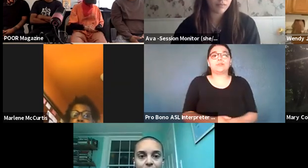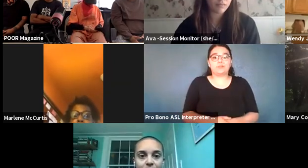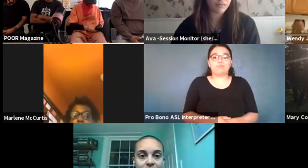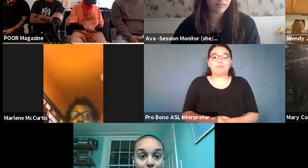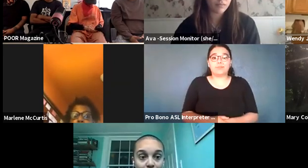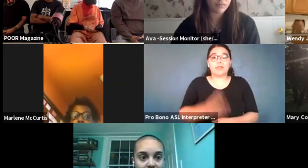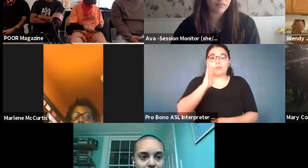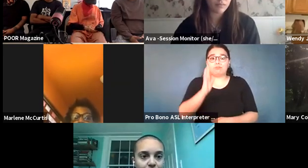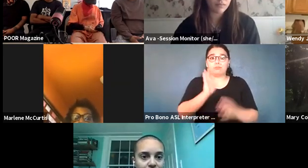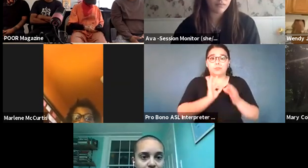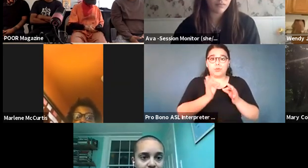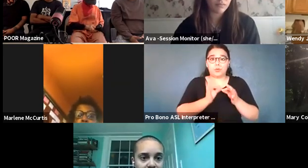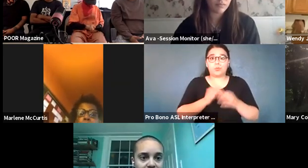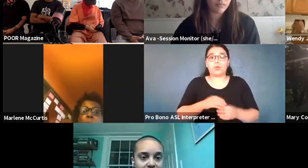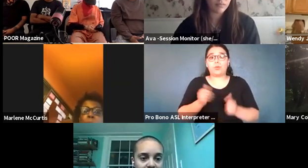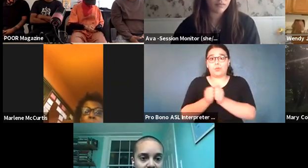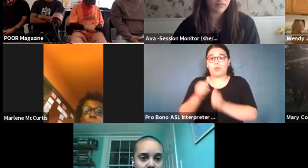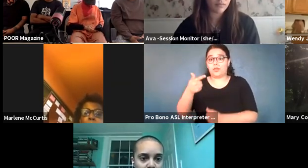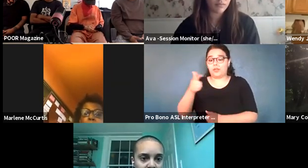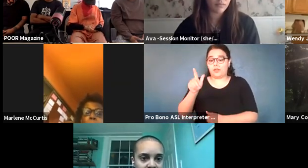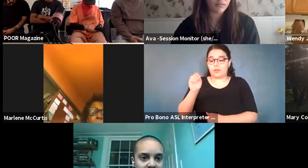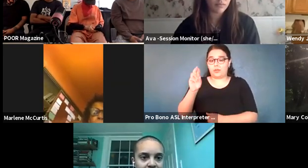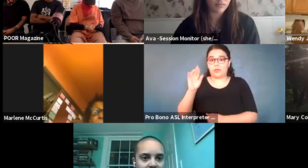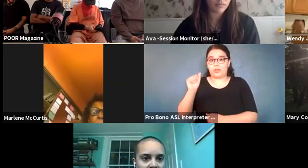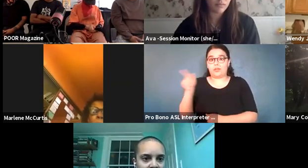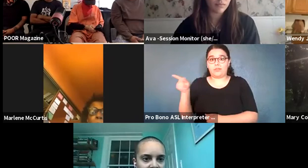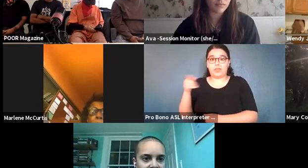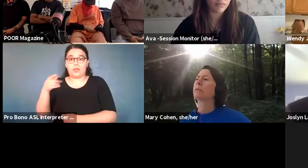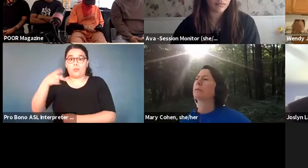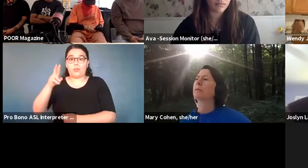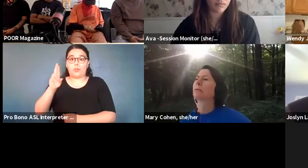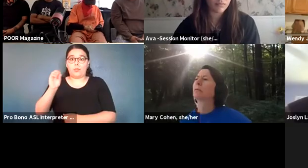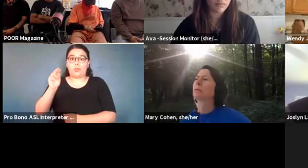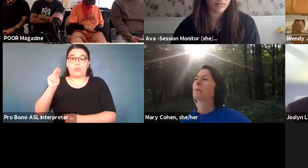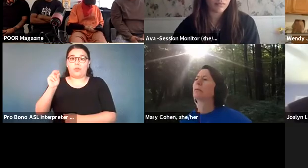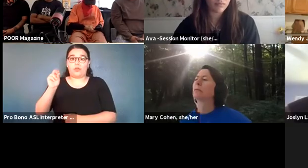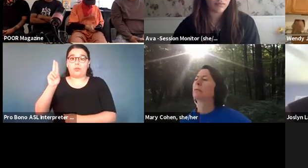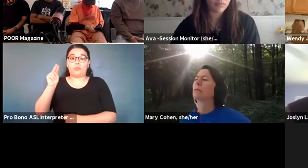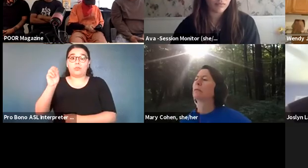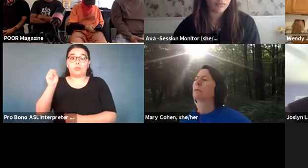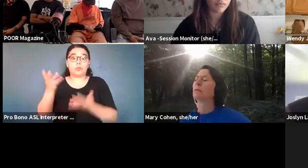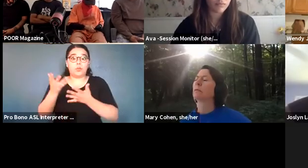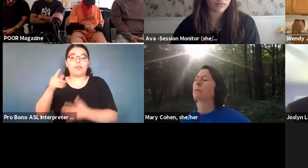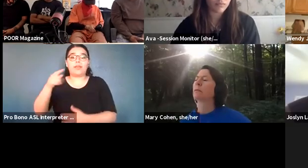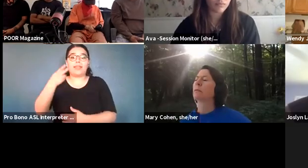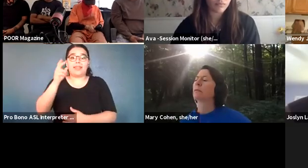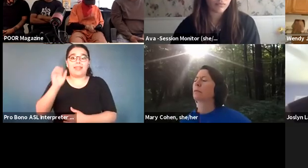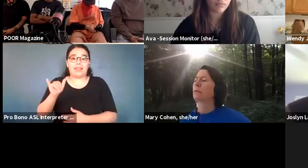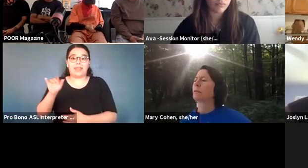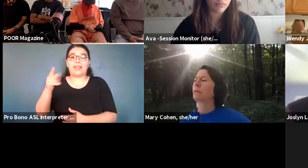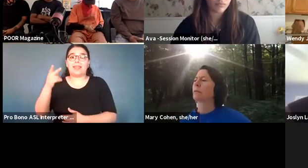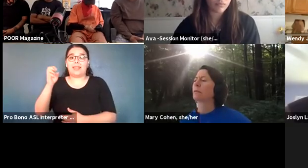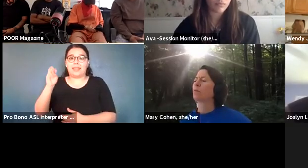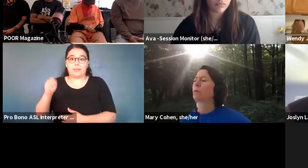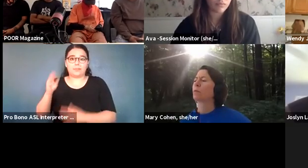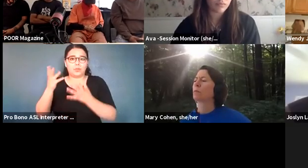Spanish along with Gloria, who also uses they, them pronouns. And we'll just review a few guidelines on how to access